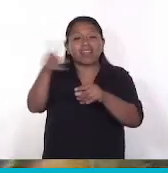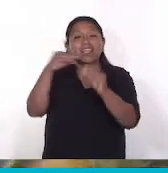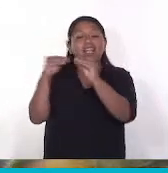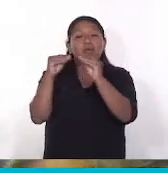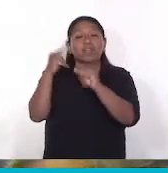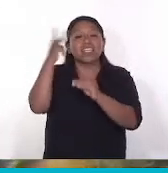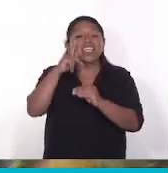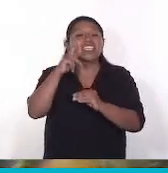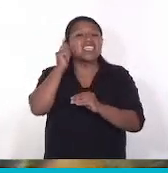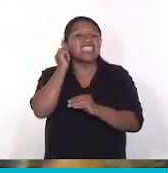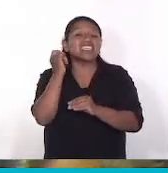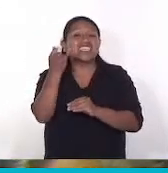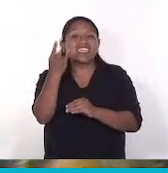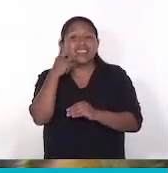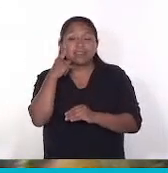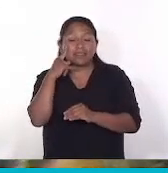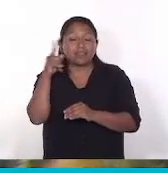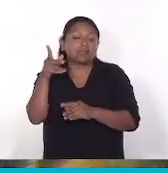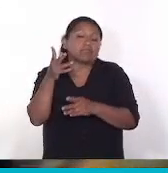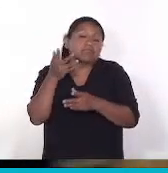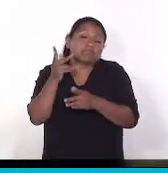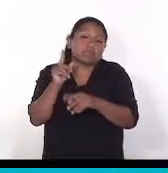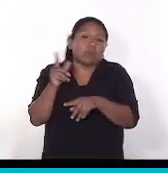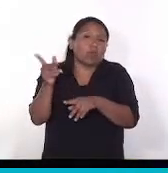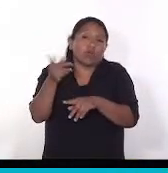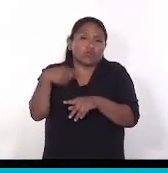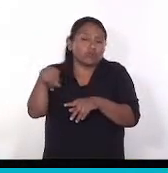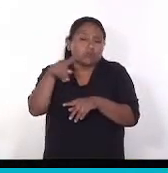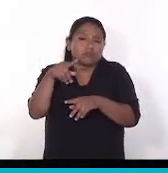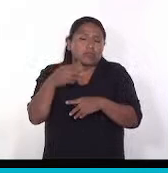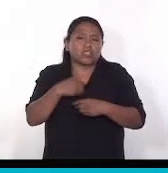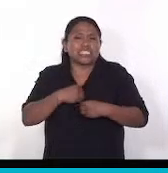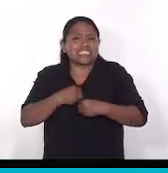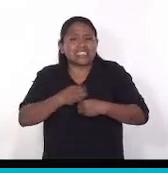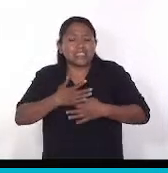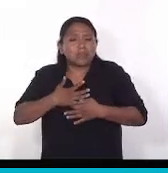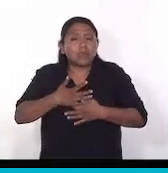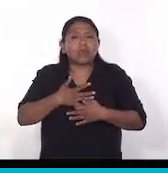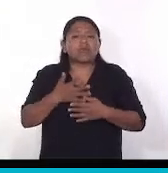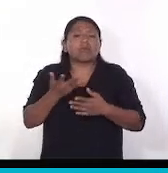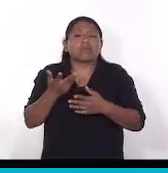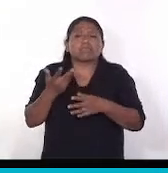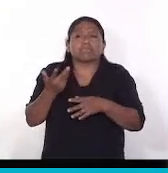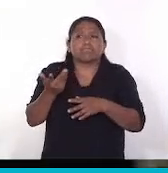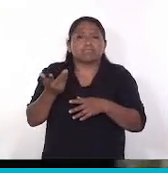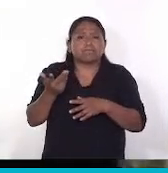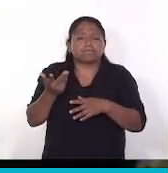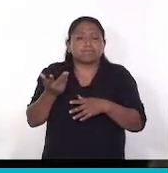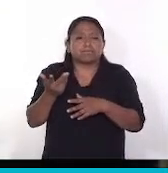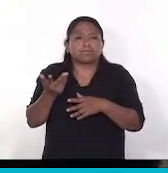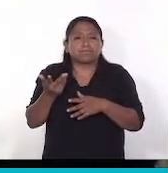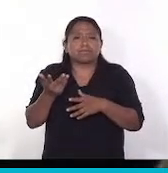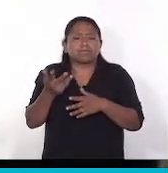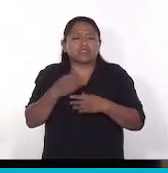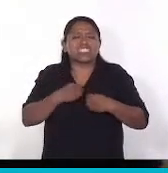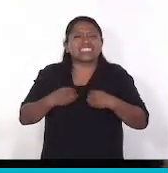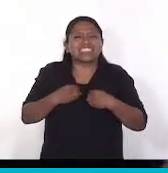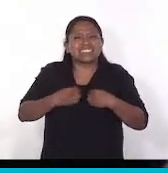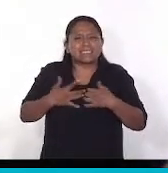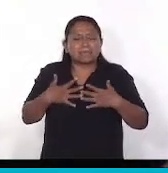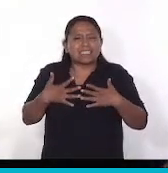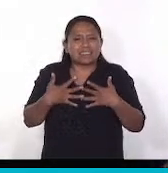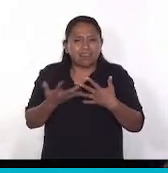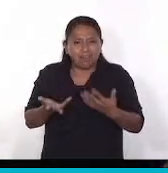Iggy también, como hace poco todos nos sentimos muy, muy